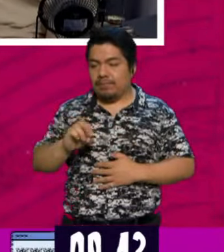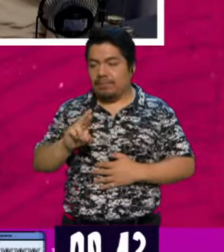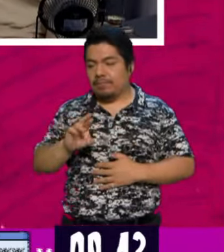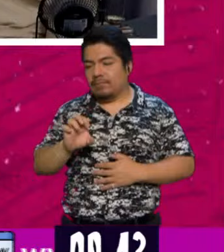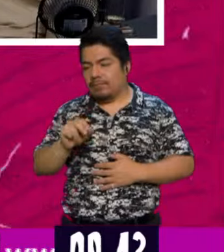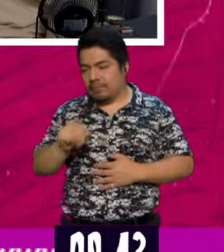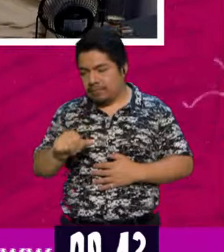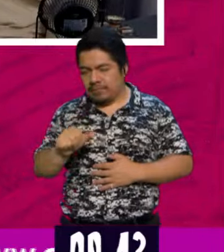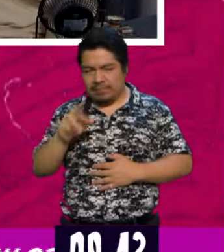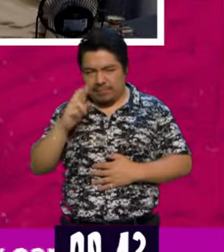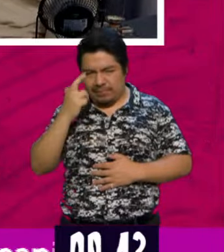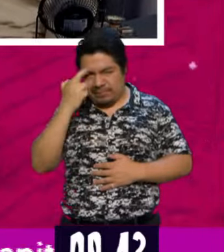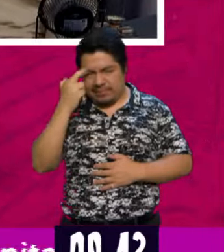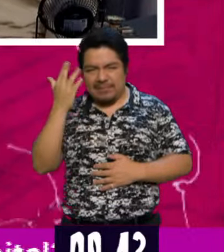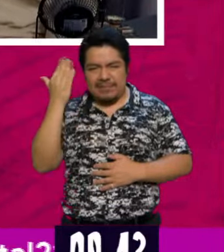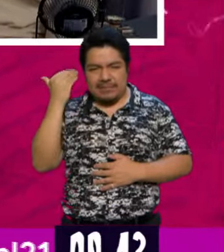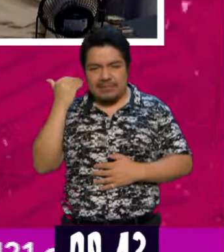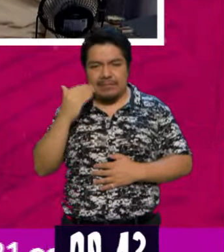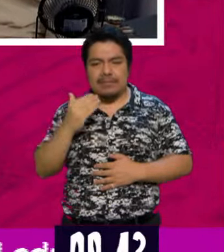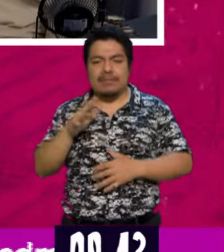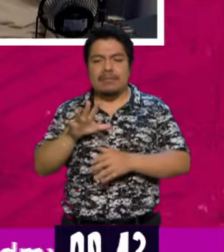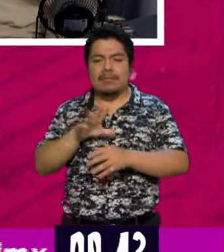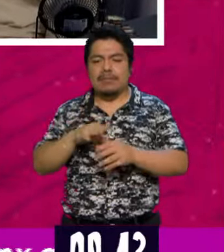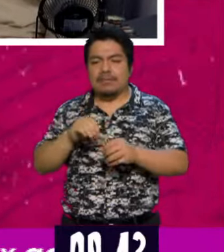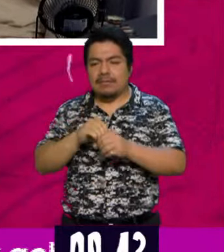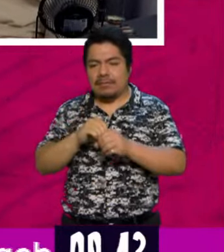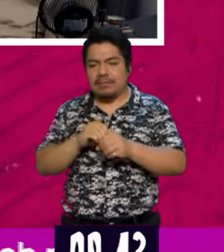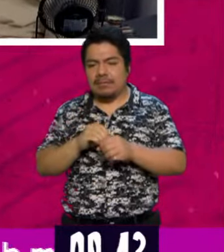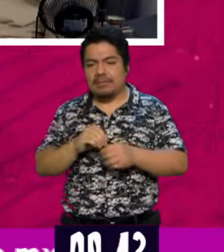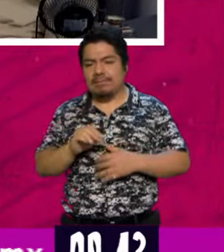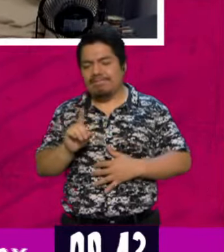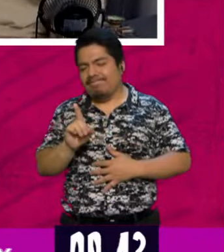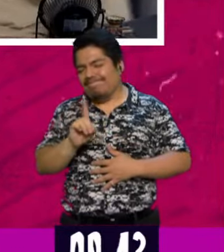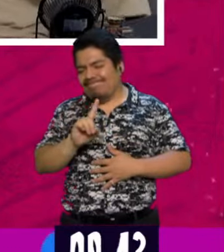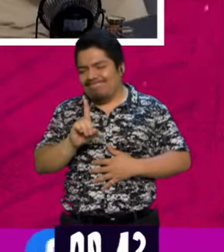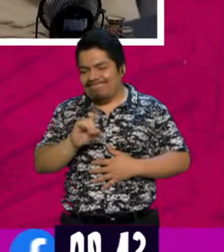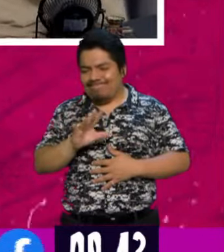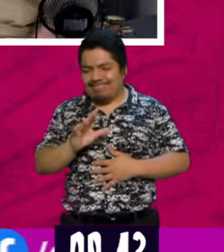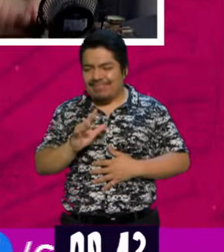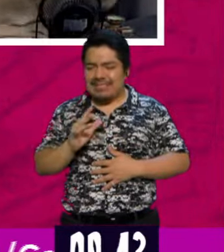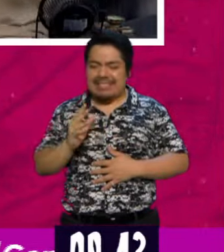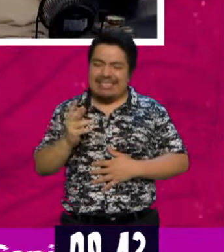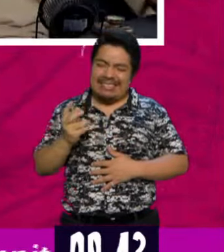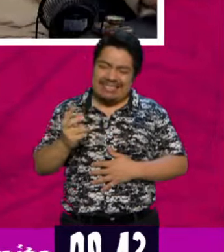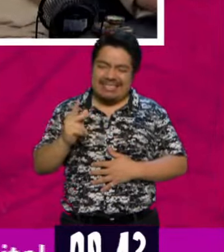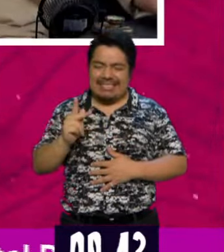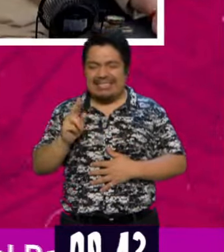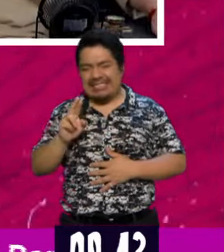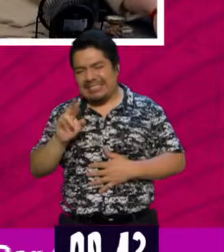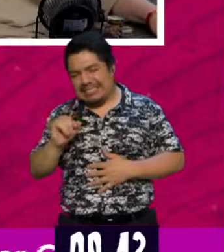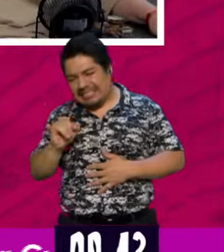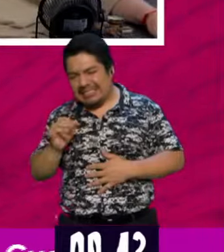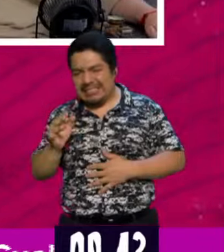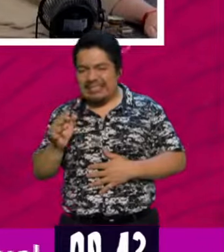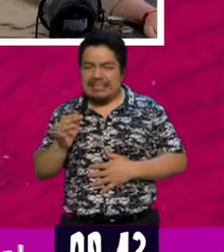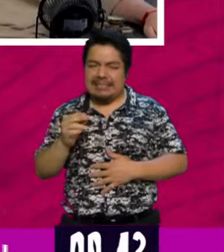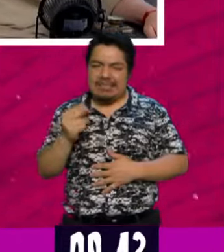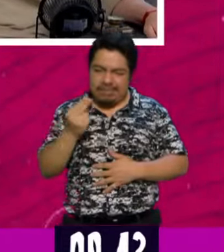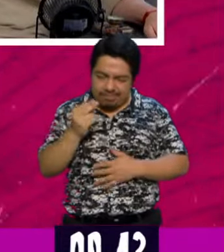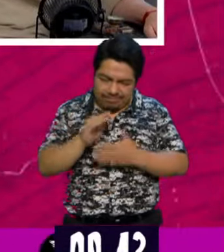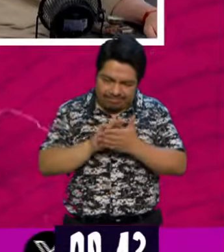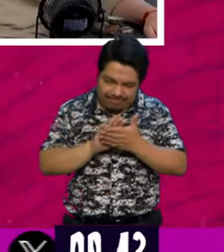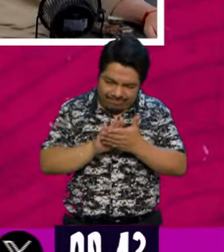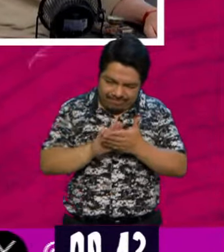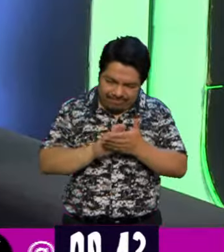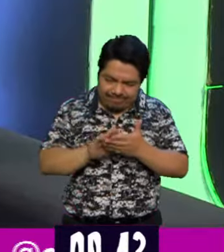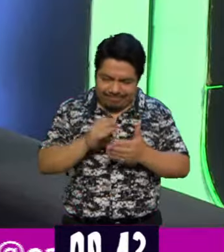que se hablaba antes, ¿qué? Carro completo. O sea, sí, lenguaje priista, claro, pero mira, lenguaje hay algo que hay que